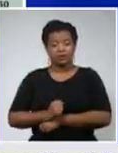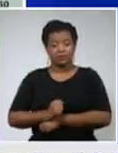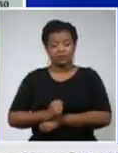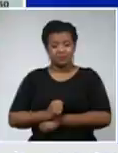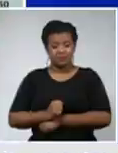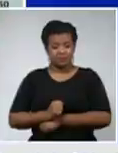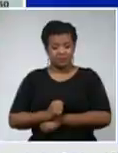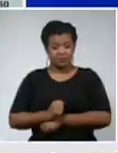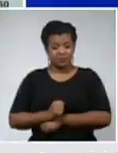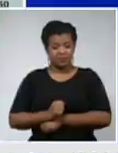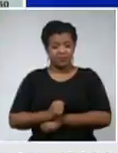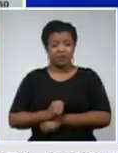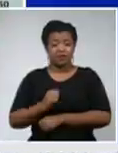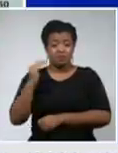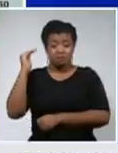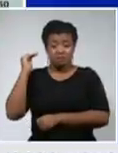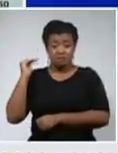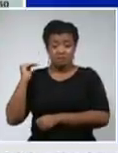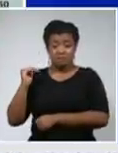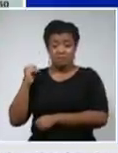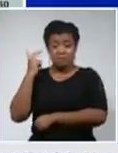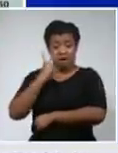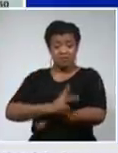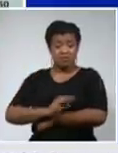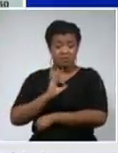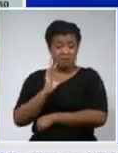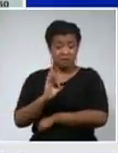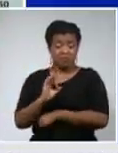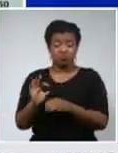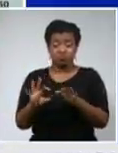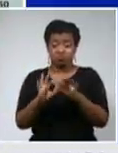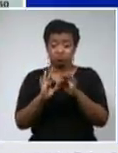Yemen 26,32%, Grecia